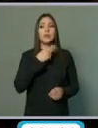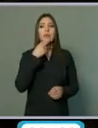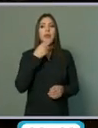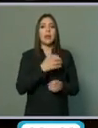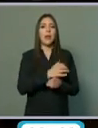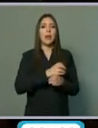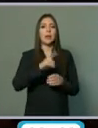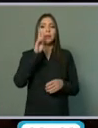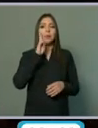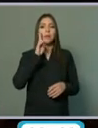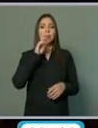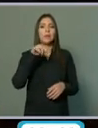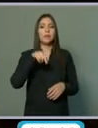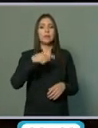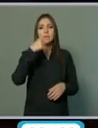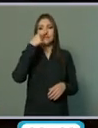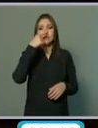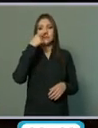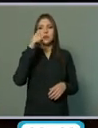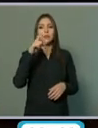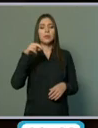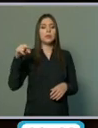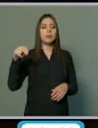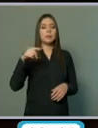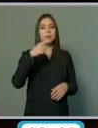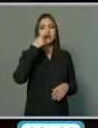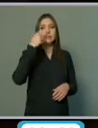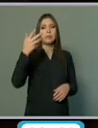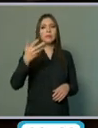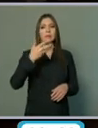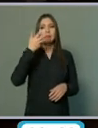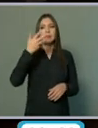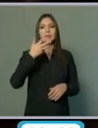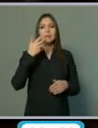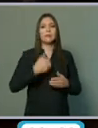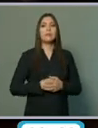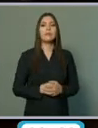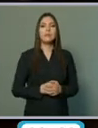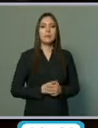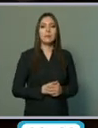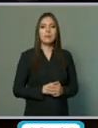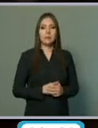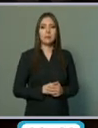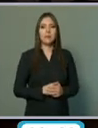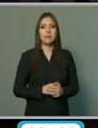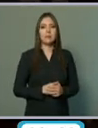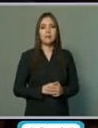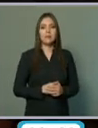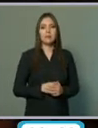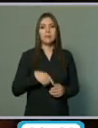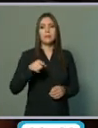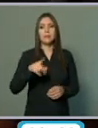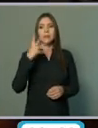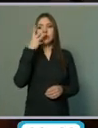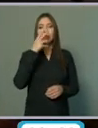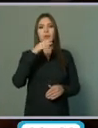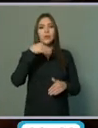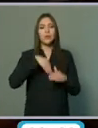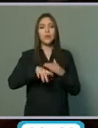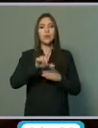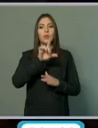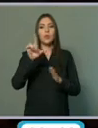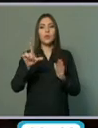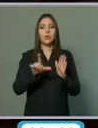a probar este, que huele muy rico. Desde que pasamos por acá huele riquísimo. y se antoja, ¿no? Con este local tan bonito, ¿no?